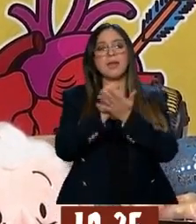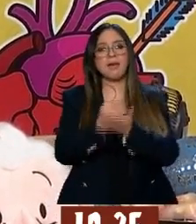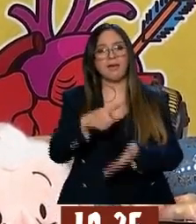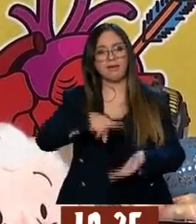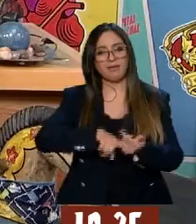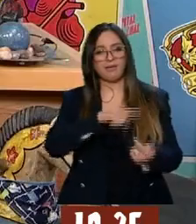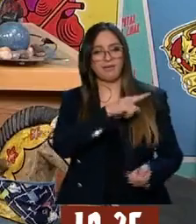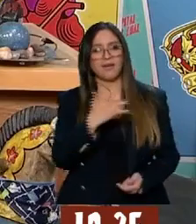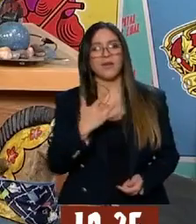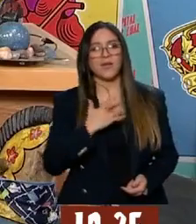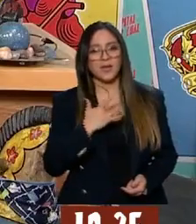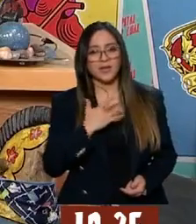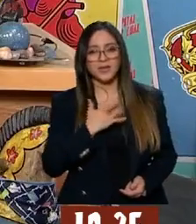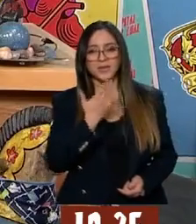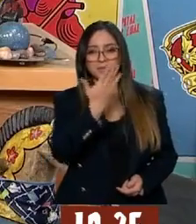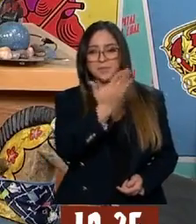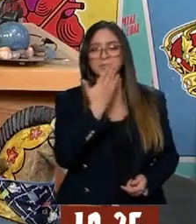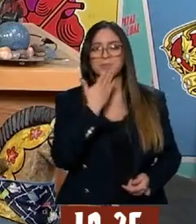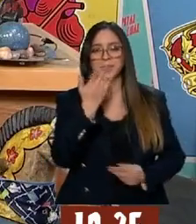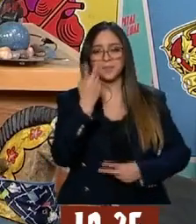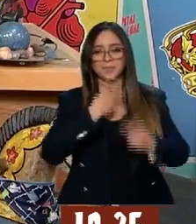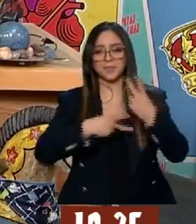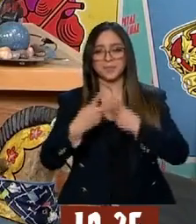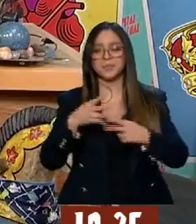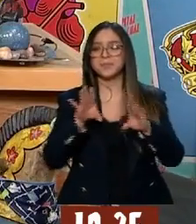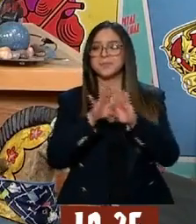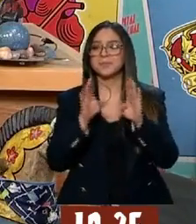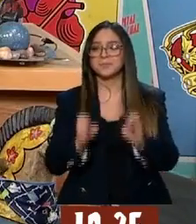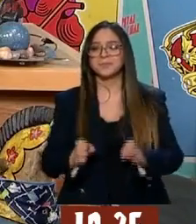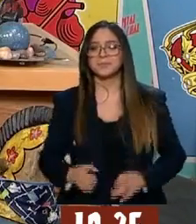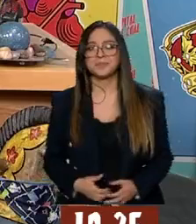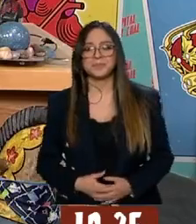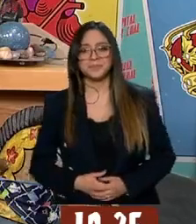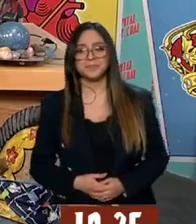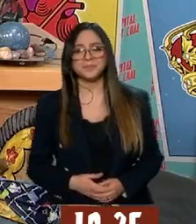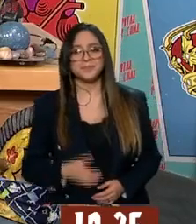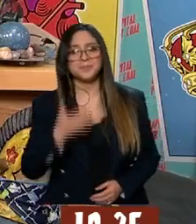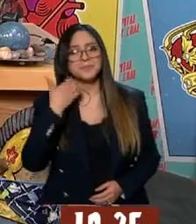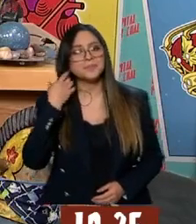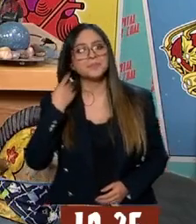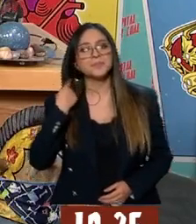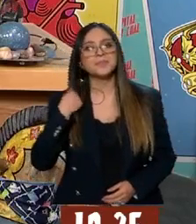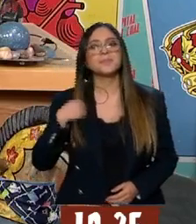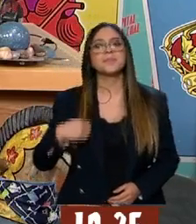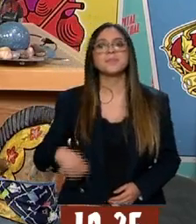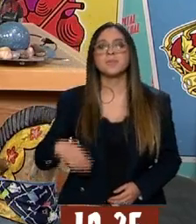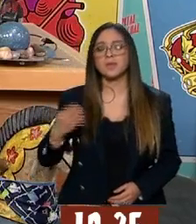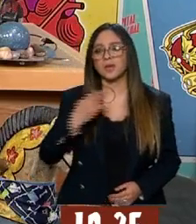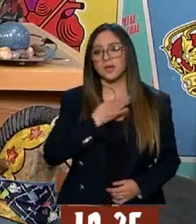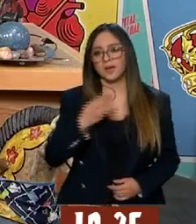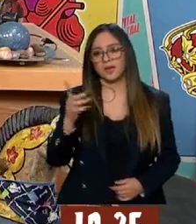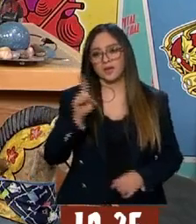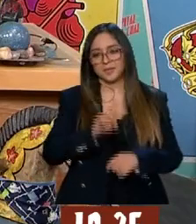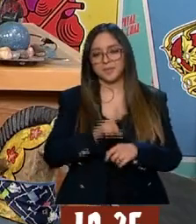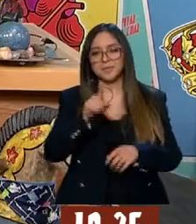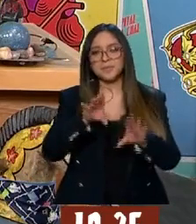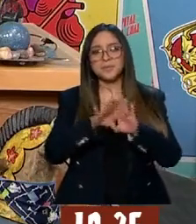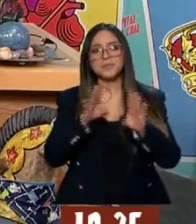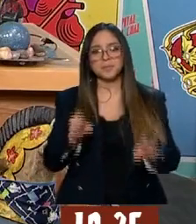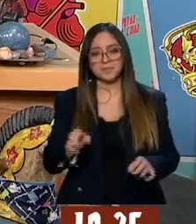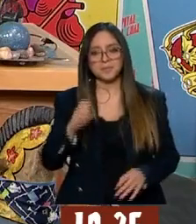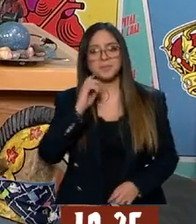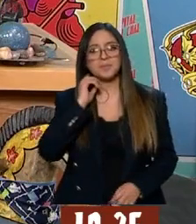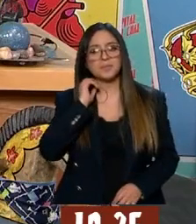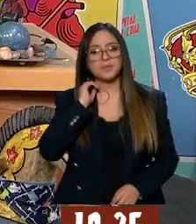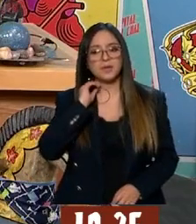hoy. Doctor, bienvenido. Sí. Venga, doctor, ¿cómo está? Buenos días, ¿cómo está? Y Álvaro, bien aquí, feliz